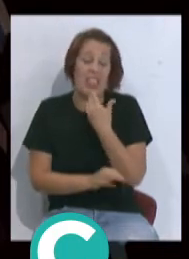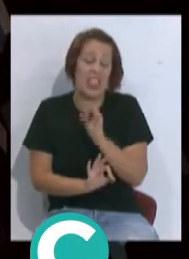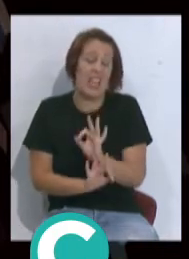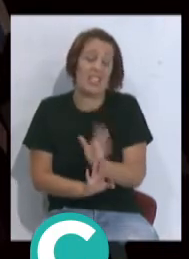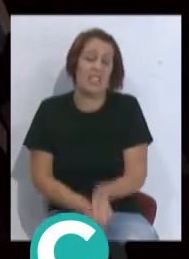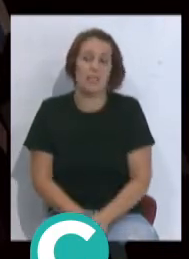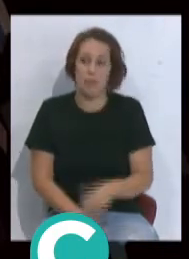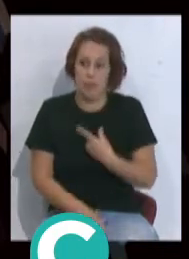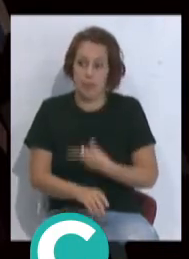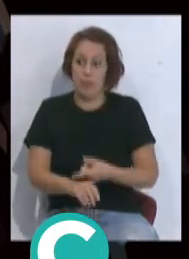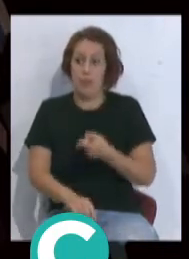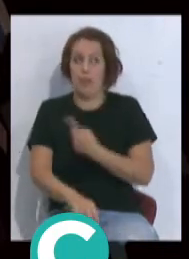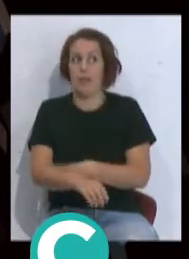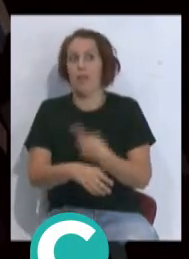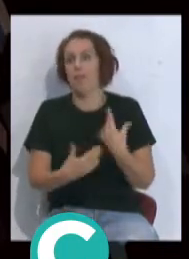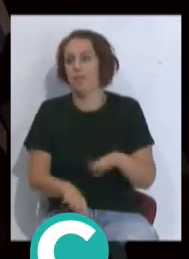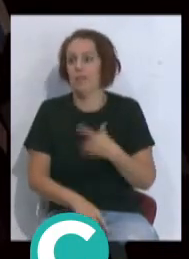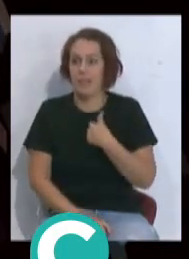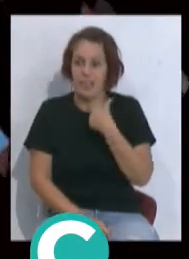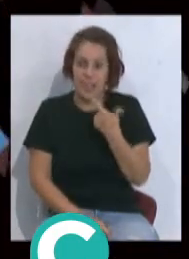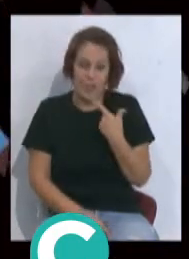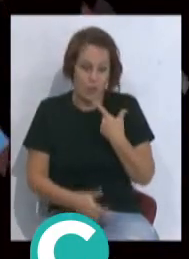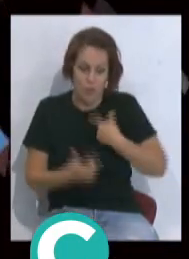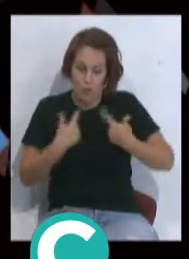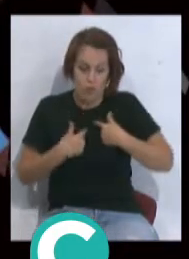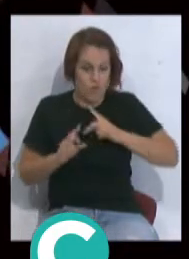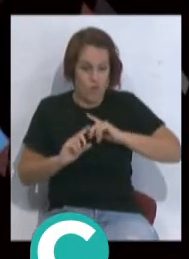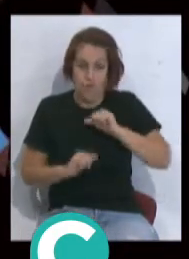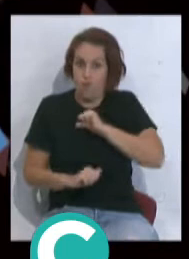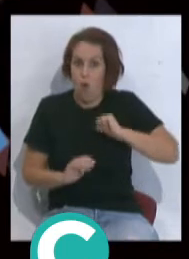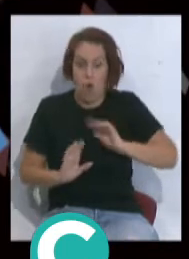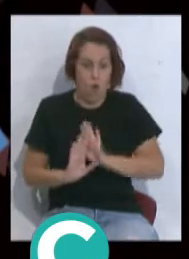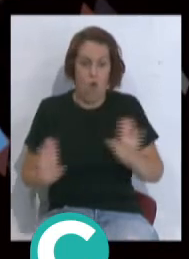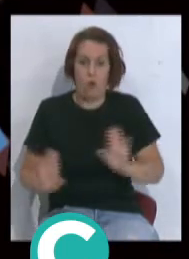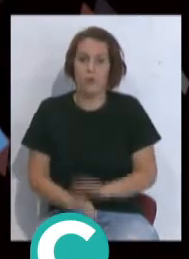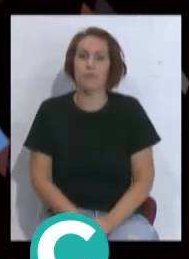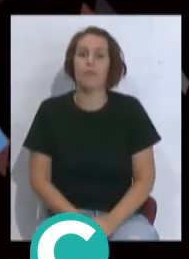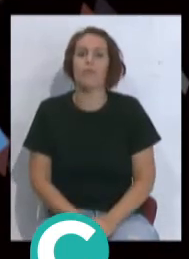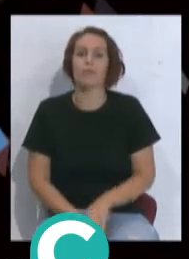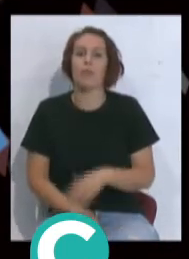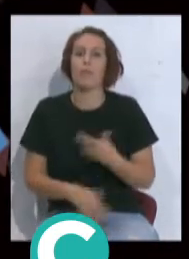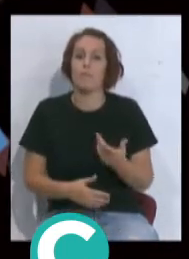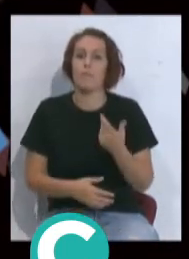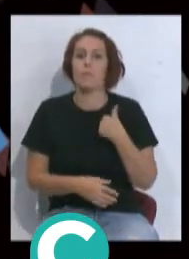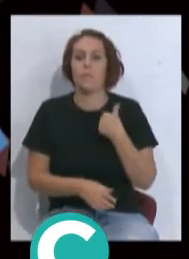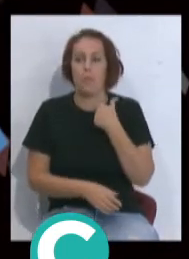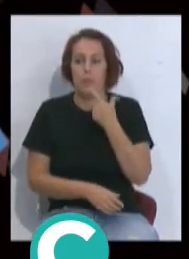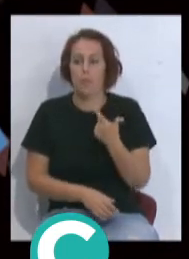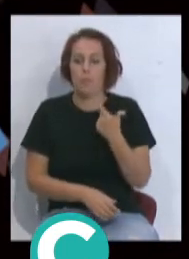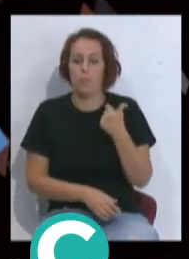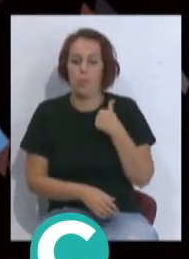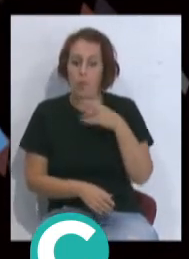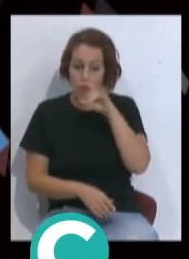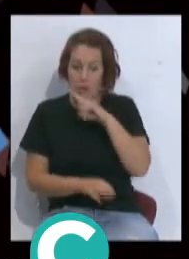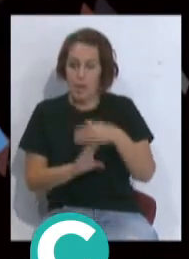qué Menos mal que se lo está diciendo él todo. Sí, lo está diciendo. Yo digo a mí. Bueno, oye, yo por aportar que yo antes